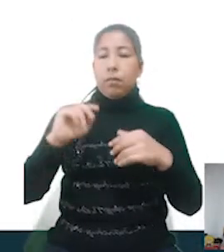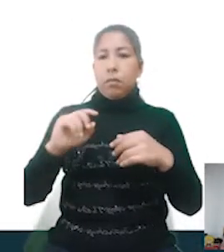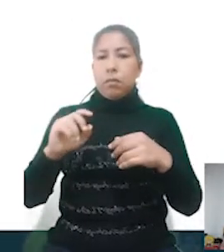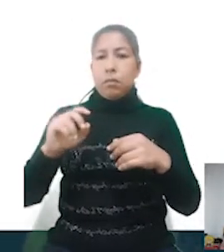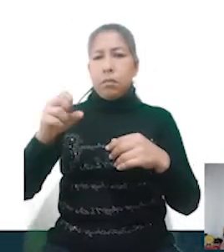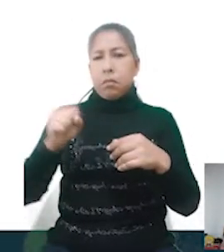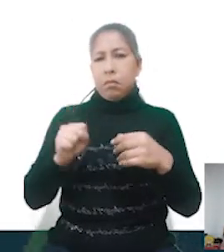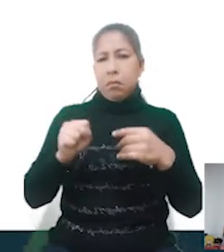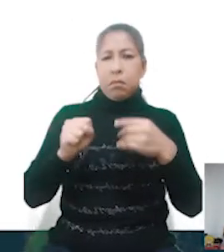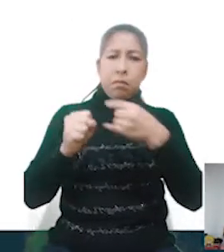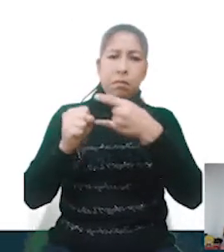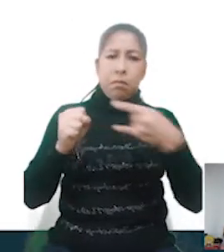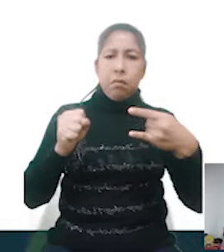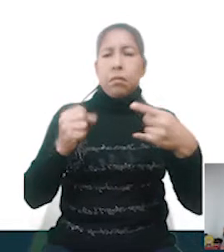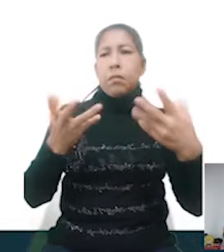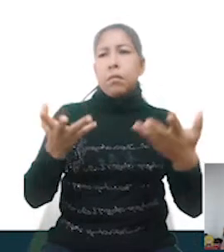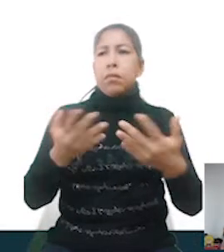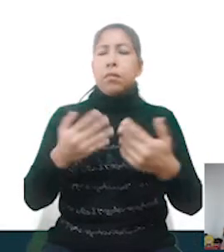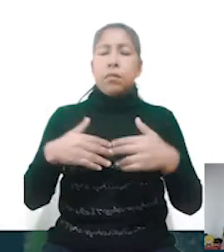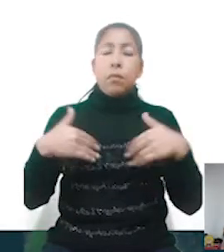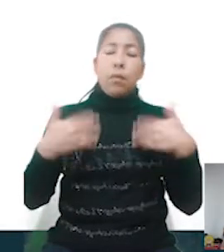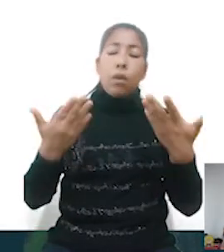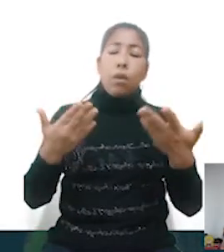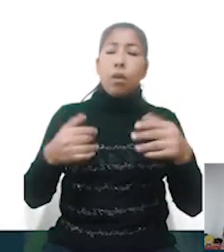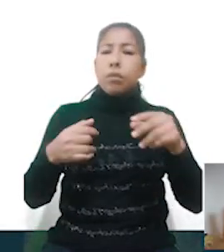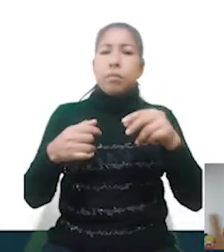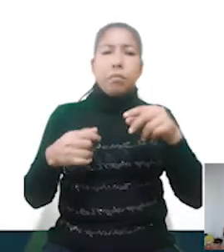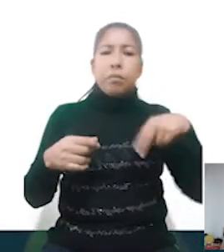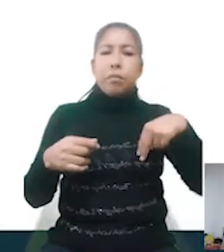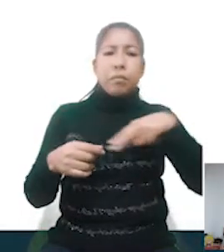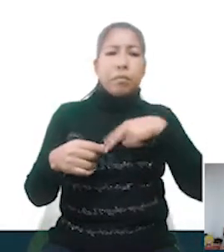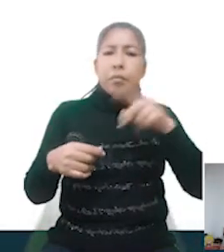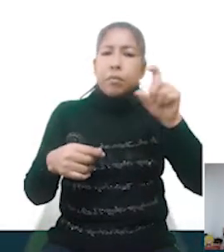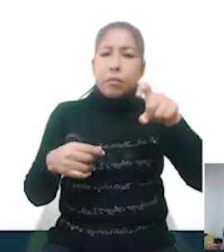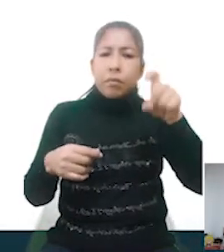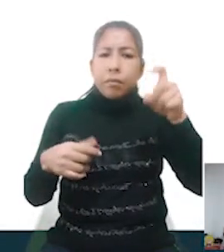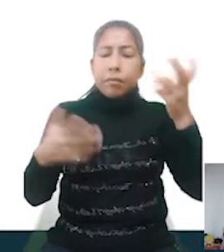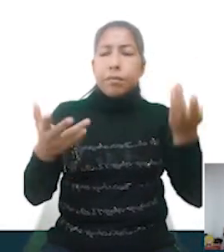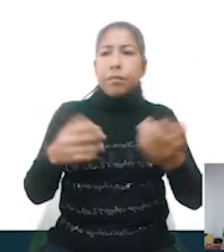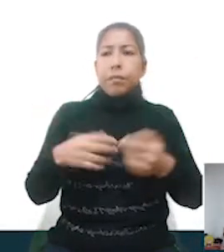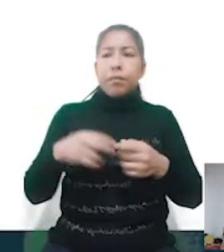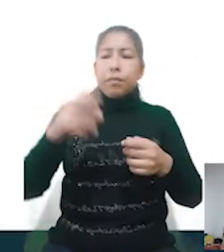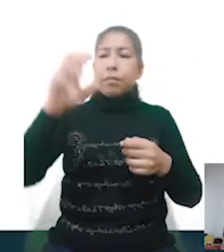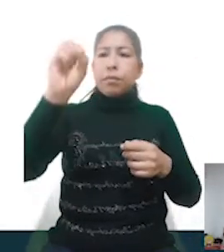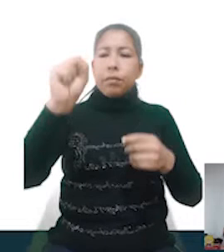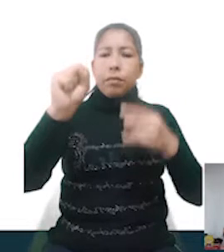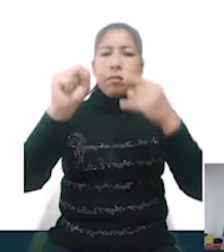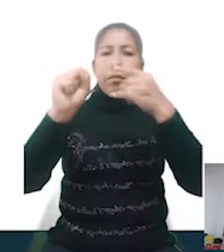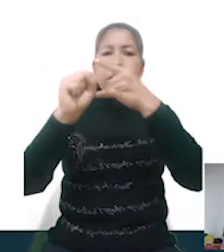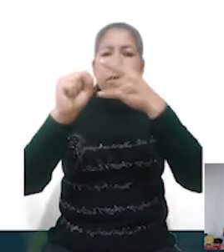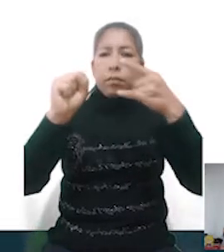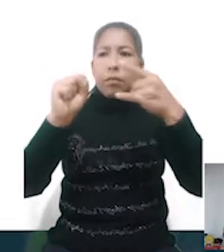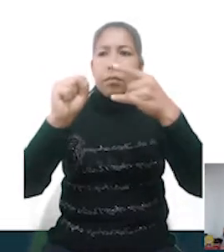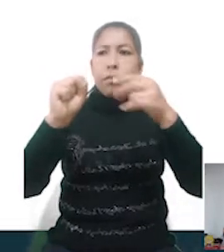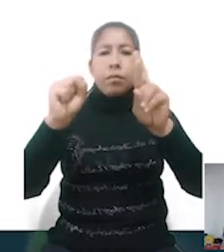así lo requiramos, ya que esta expresión para calcular la longitud de arco tiene tres variables, S, la longitud de arco, R, el radio,